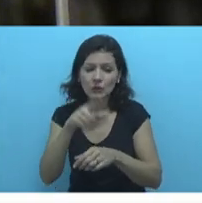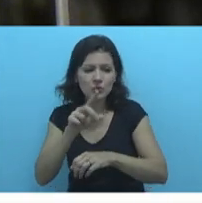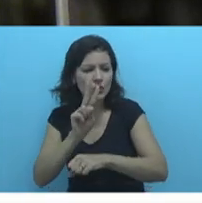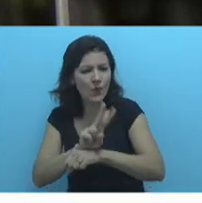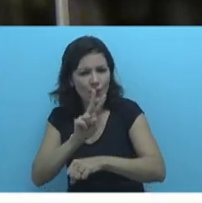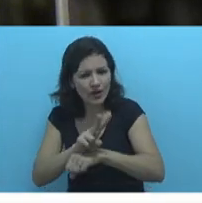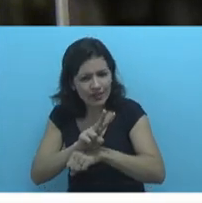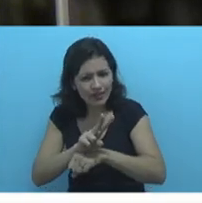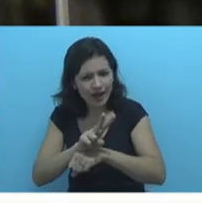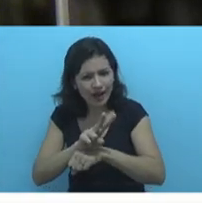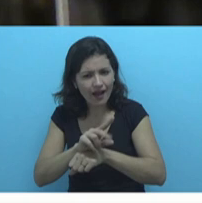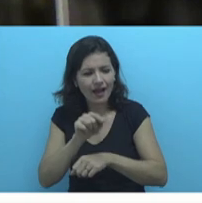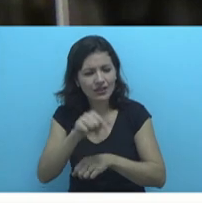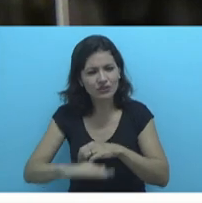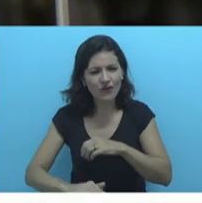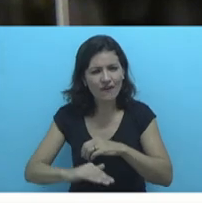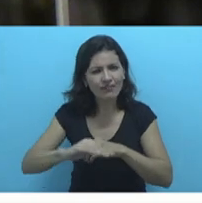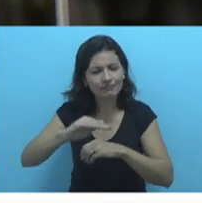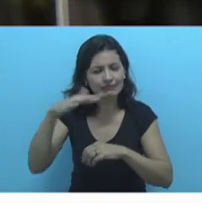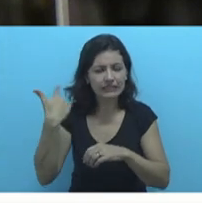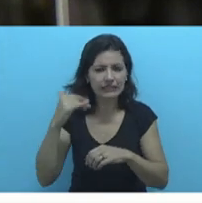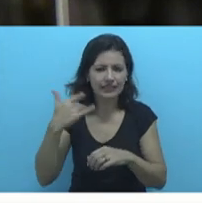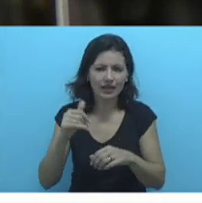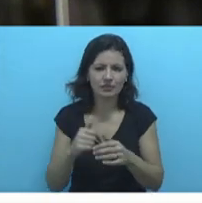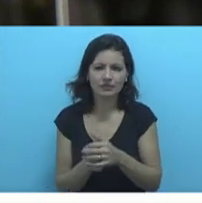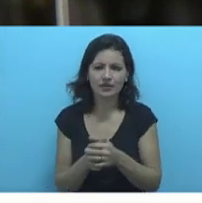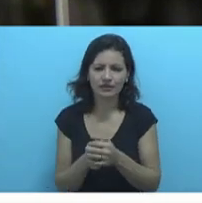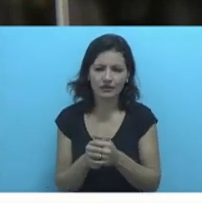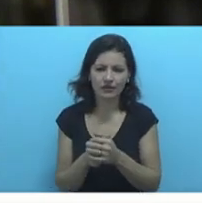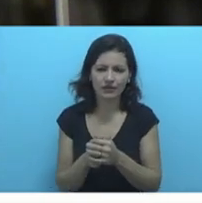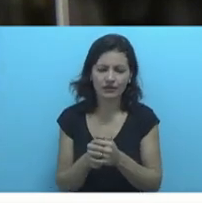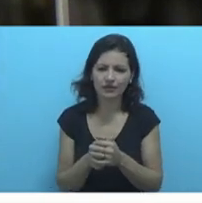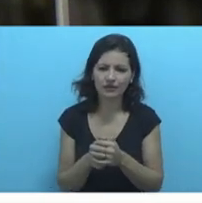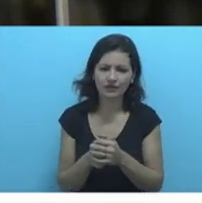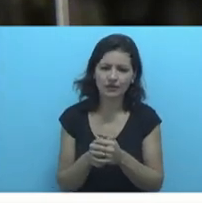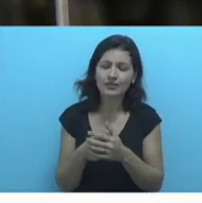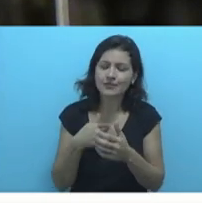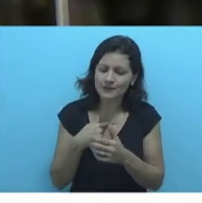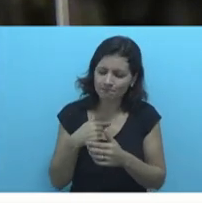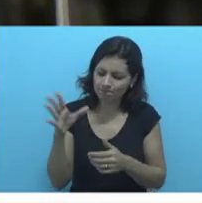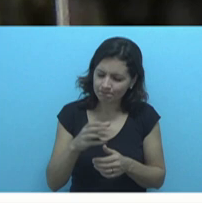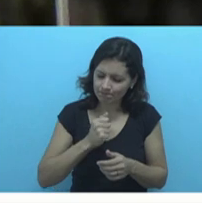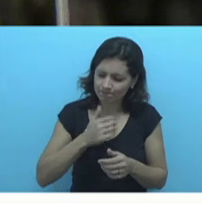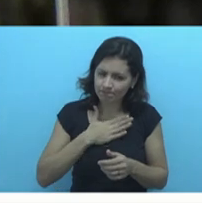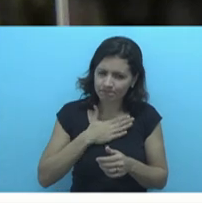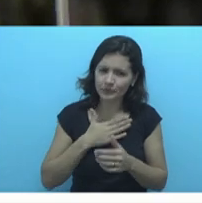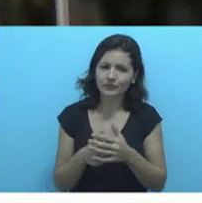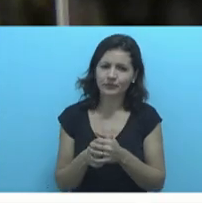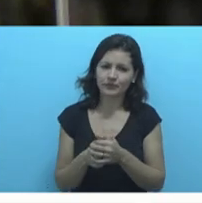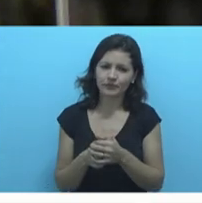disfrútalo, que los chicos crecen rápido. Y así lo tomé, sobre todo en esta pandemia, que nos puso a flor de